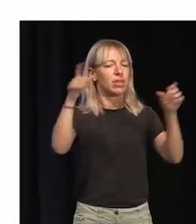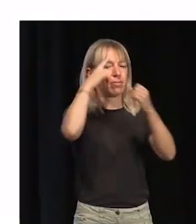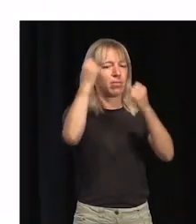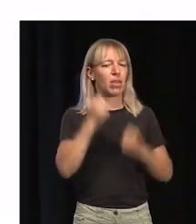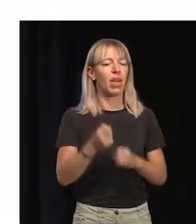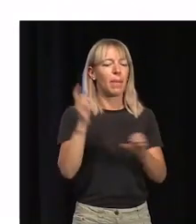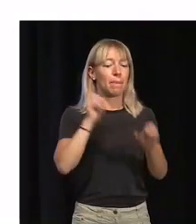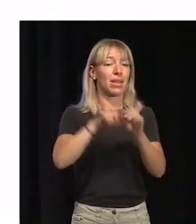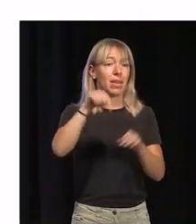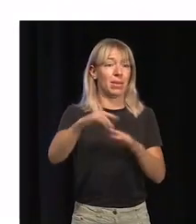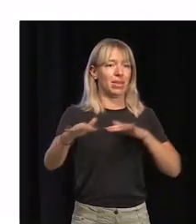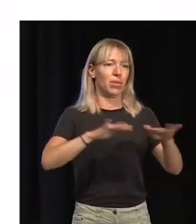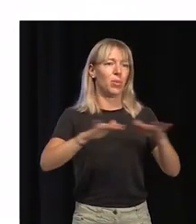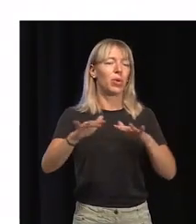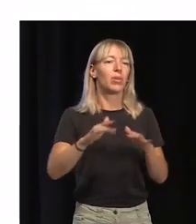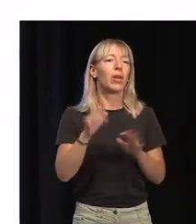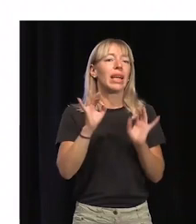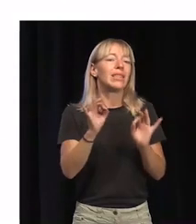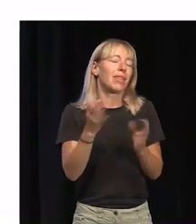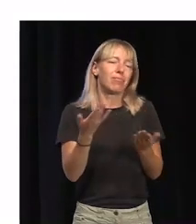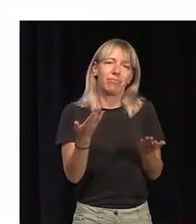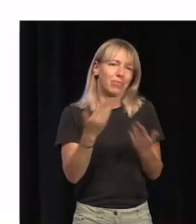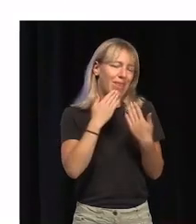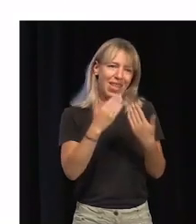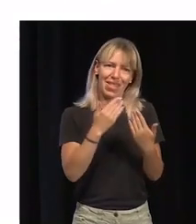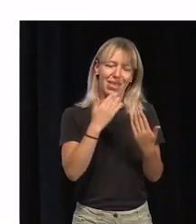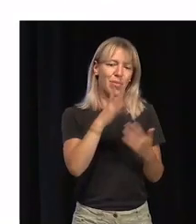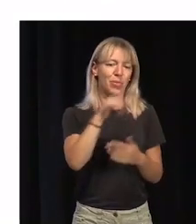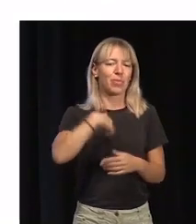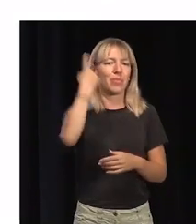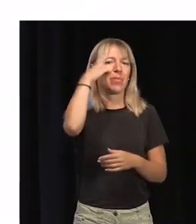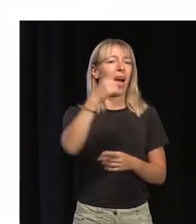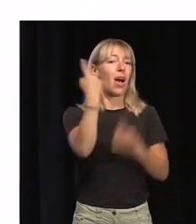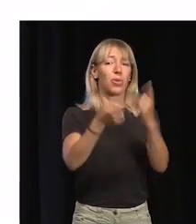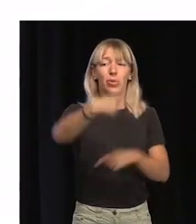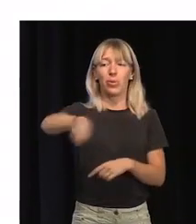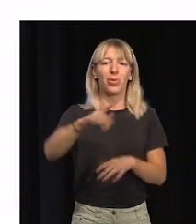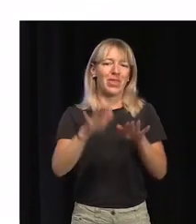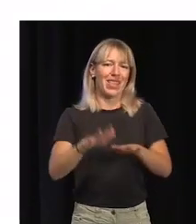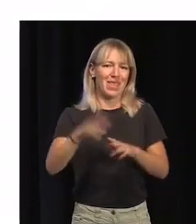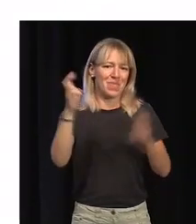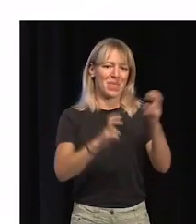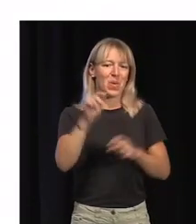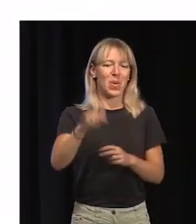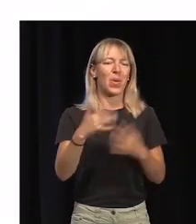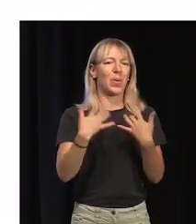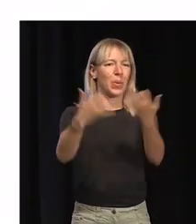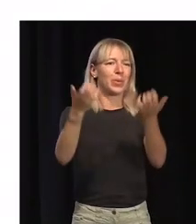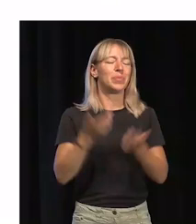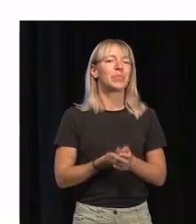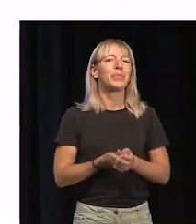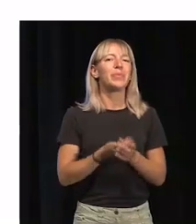parte de este movimiento. Así que muchísimas gracias, porque sé que algunos de vosotros estáis aquí con nosotros